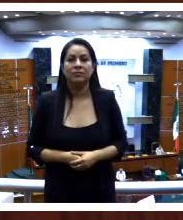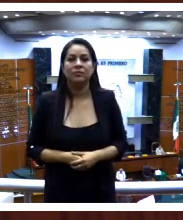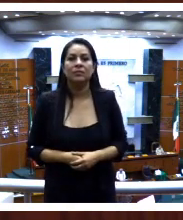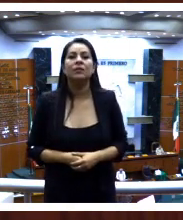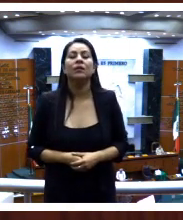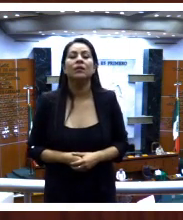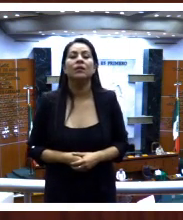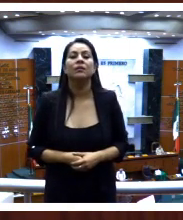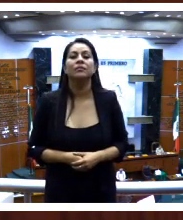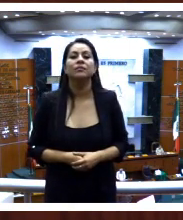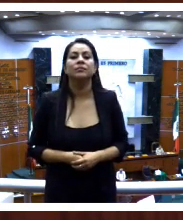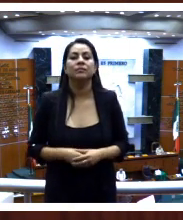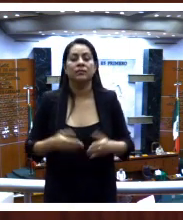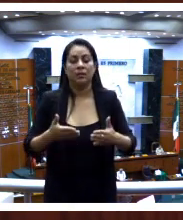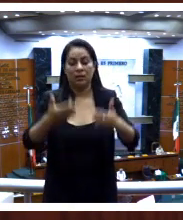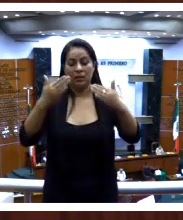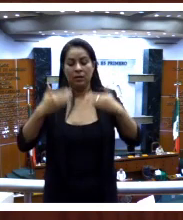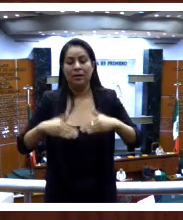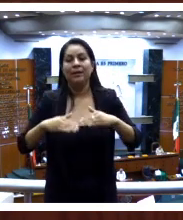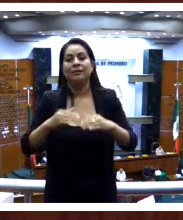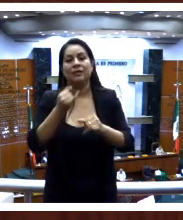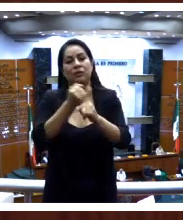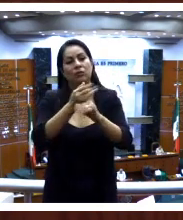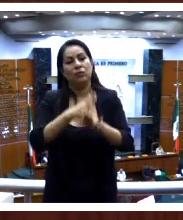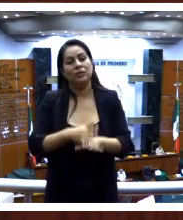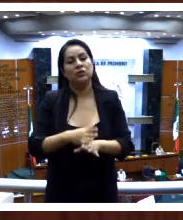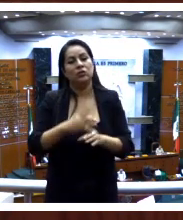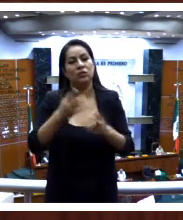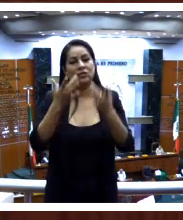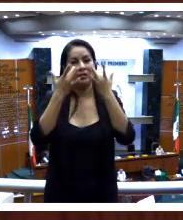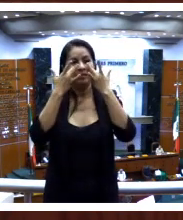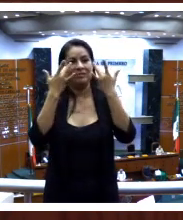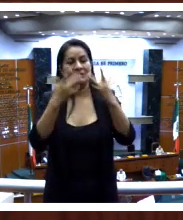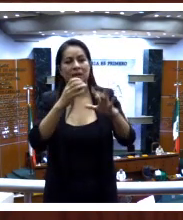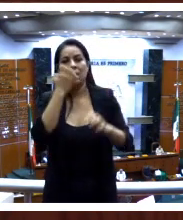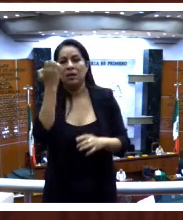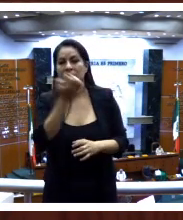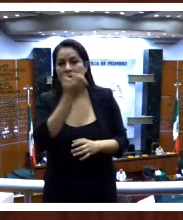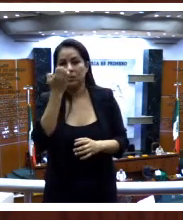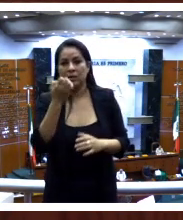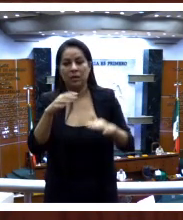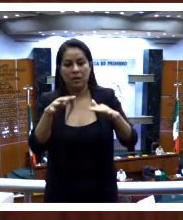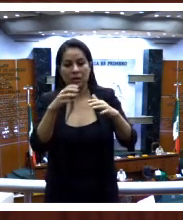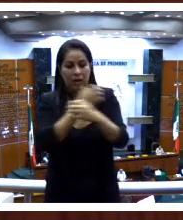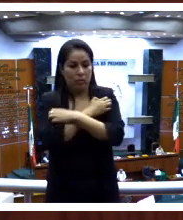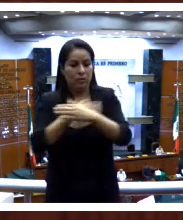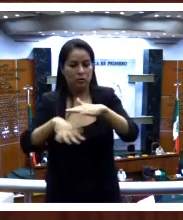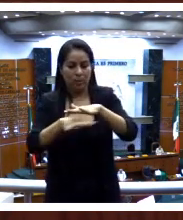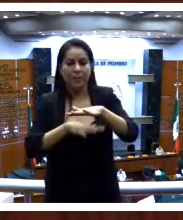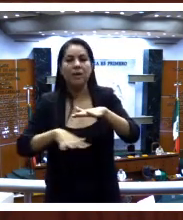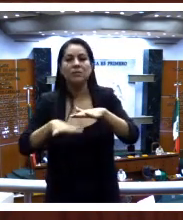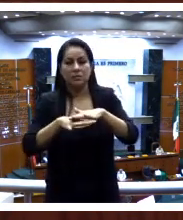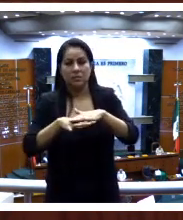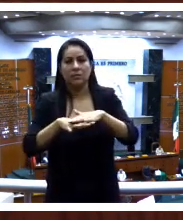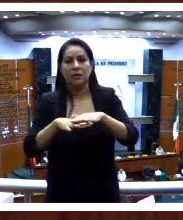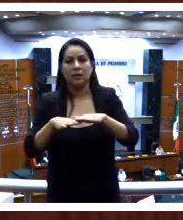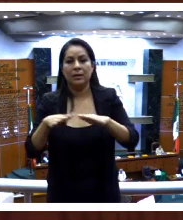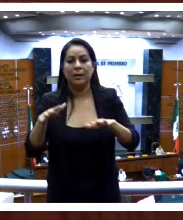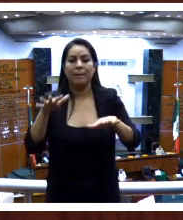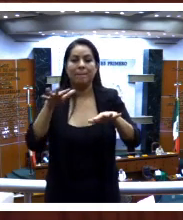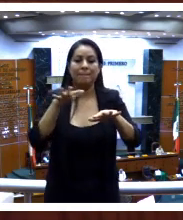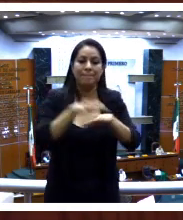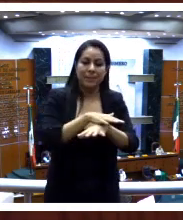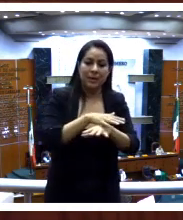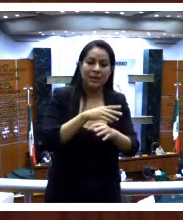En relación a los datos de deserción escolar, especialmente de educación básica, que pasan a